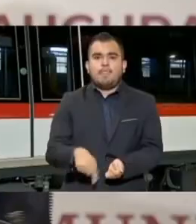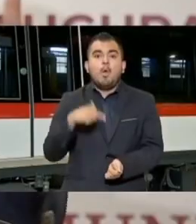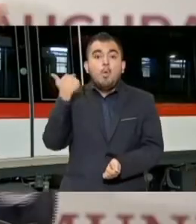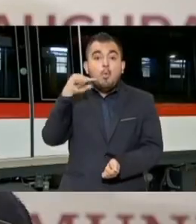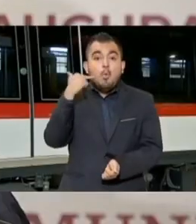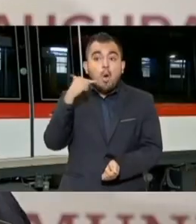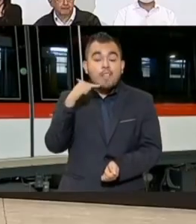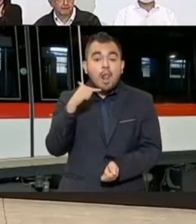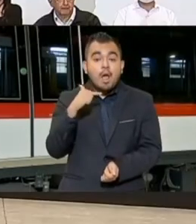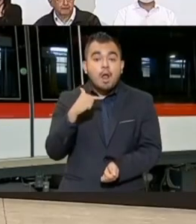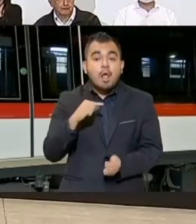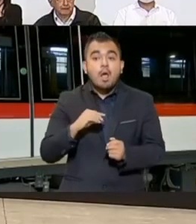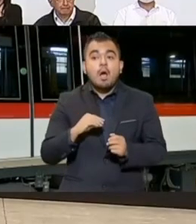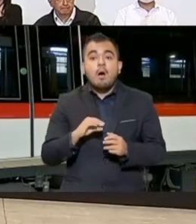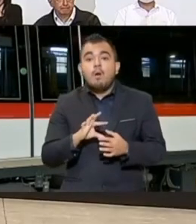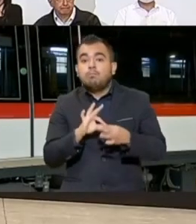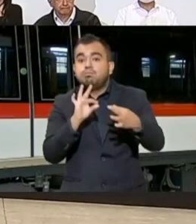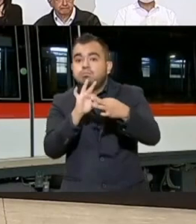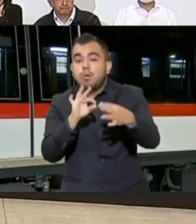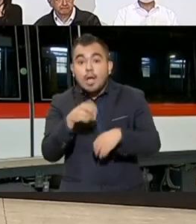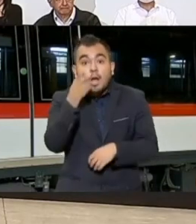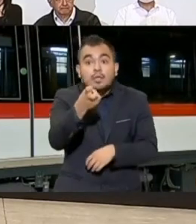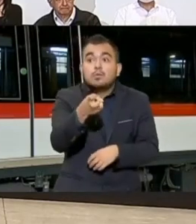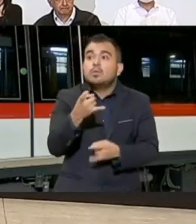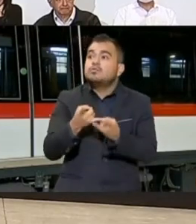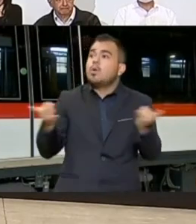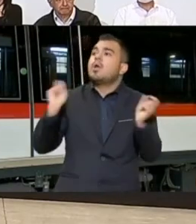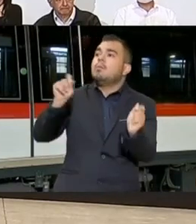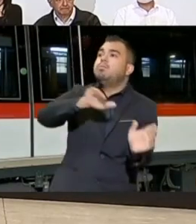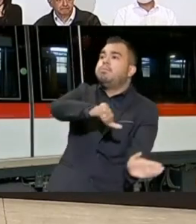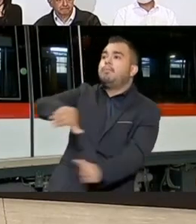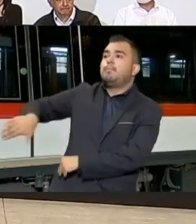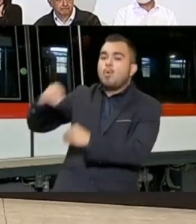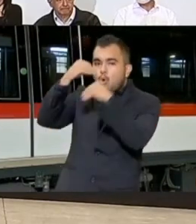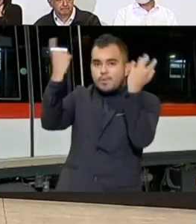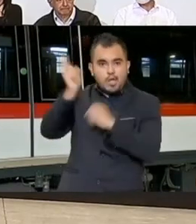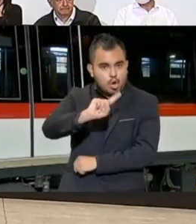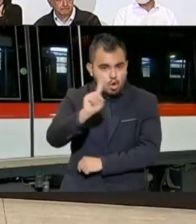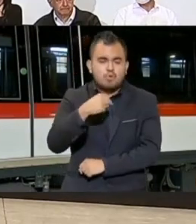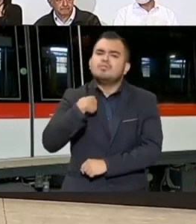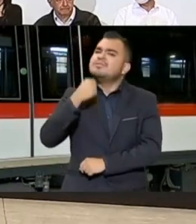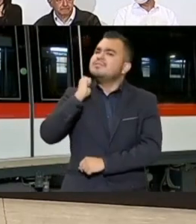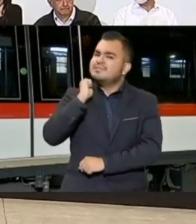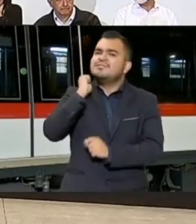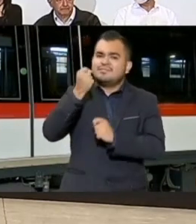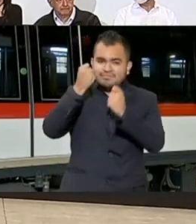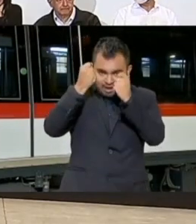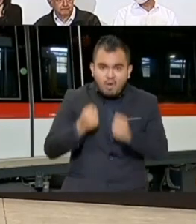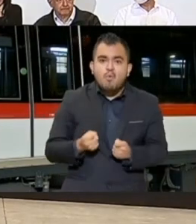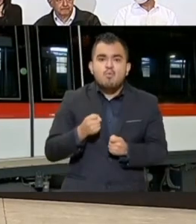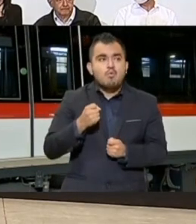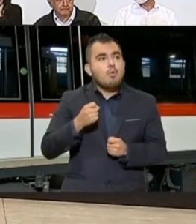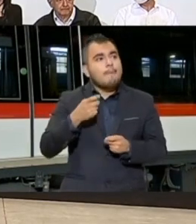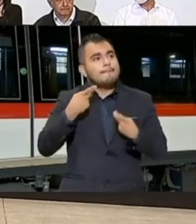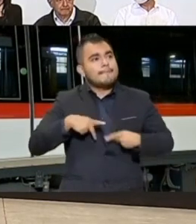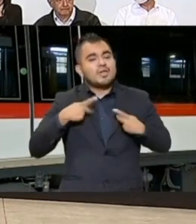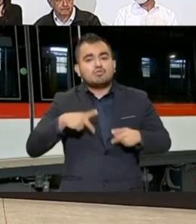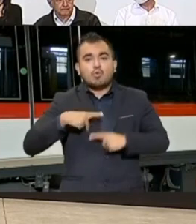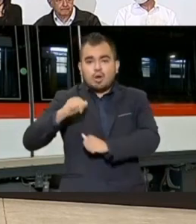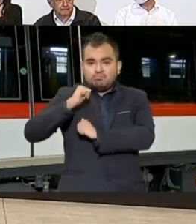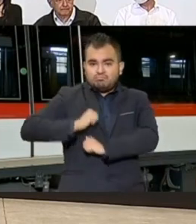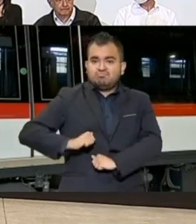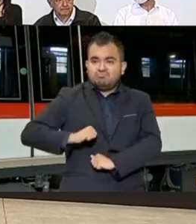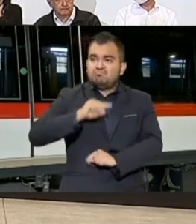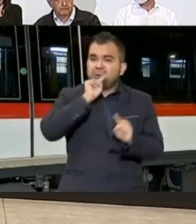No puede quedar esta historia en el olvido y yo estoy seguro que las autoridades competentes habrán de revisar la manera como